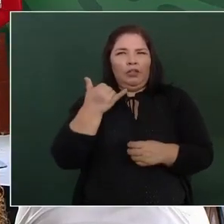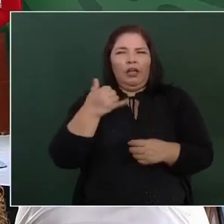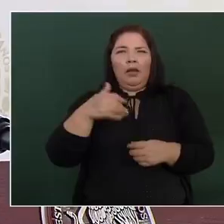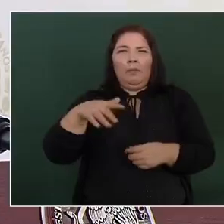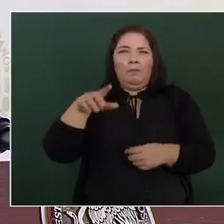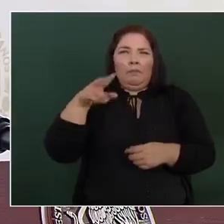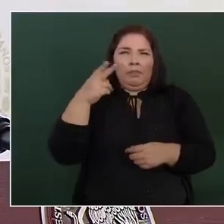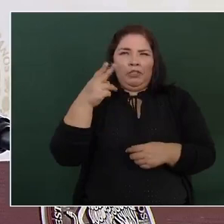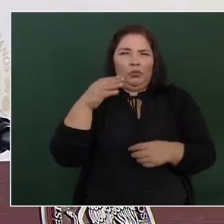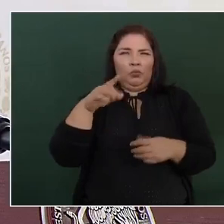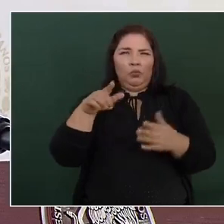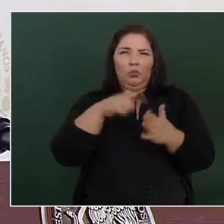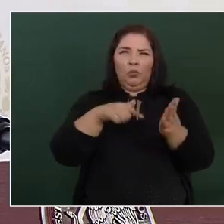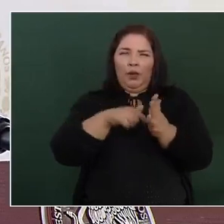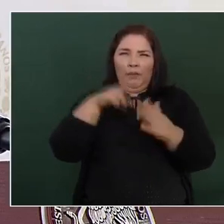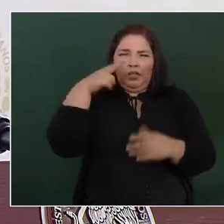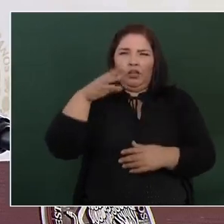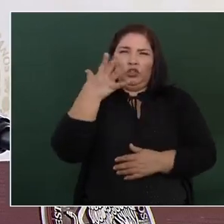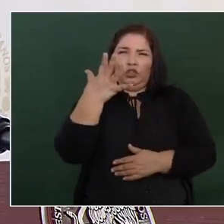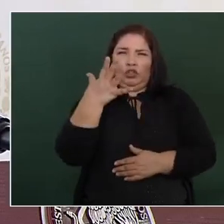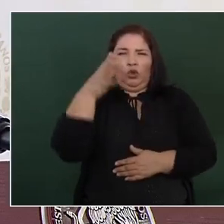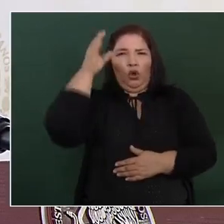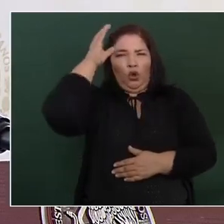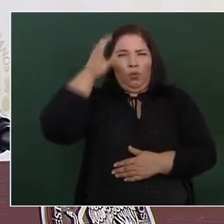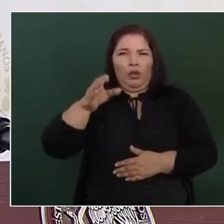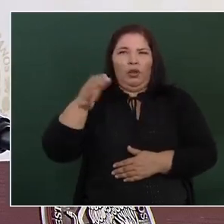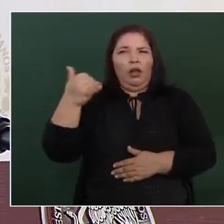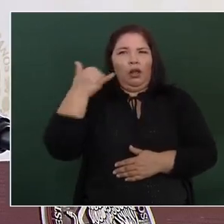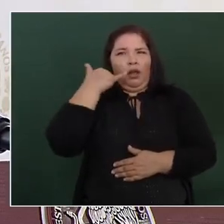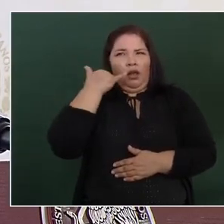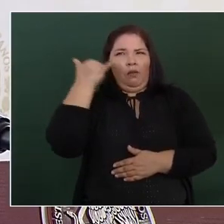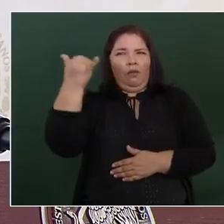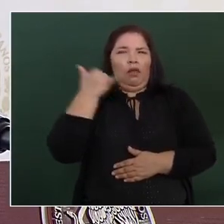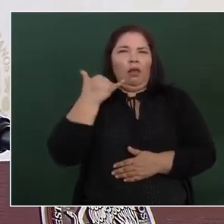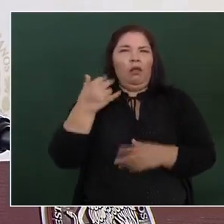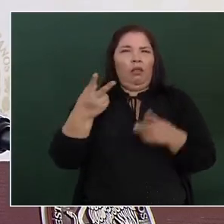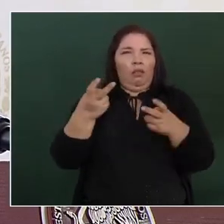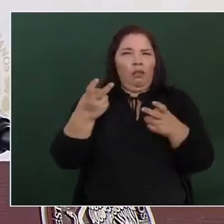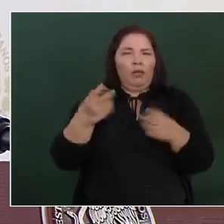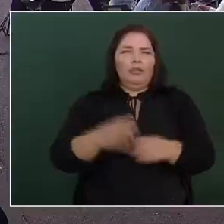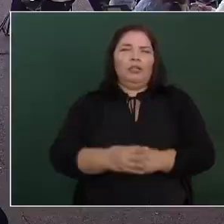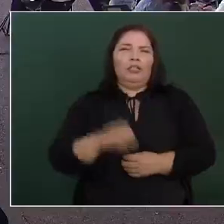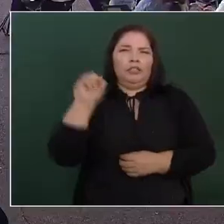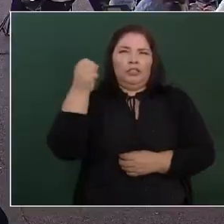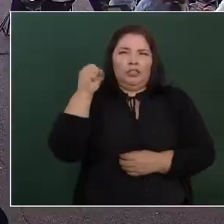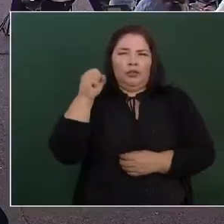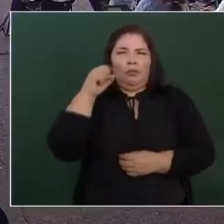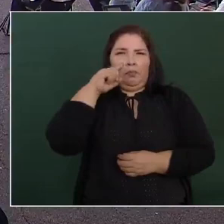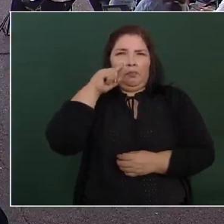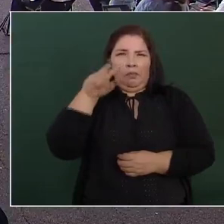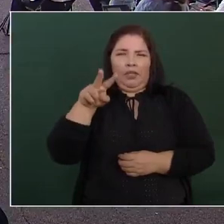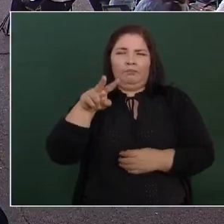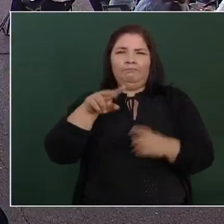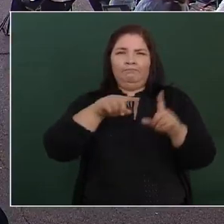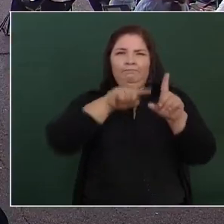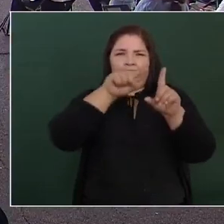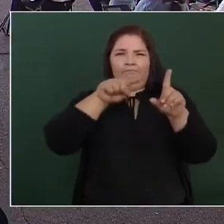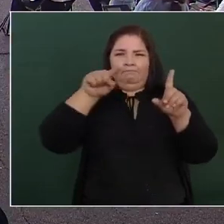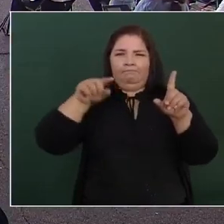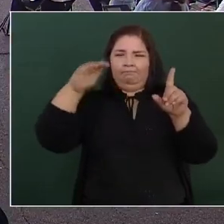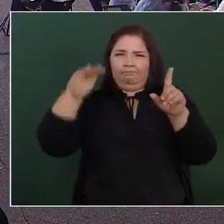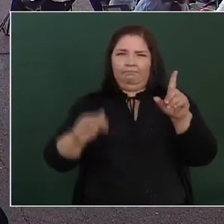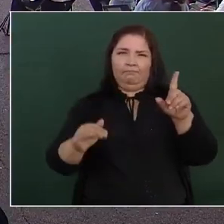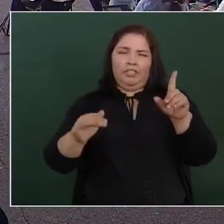nacional, tuvo 5 delitos de extorsión que se presentaron en septiembre, y aquí podemos observar,